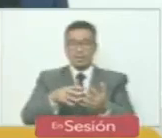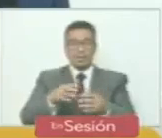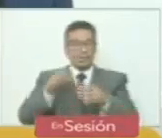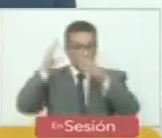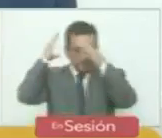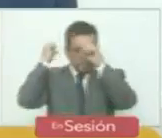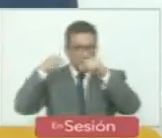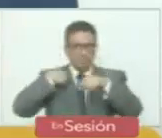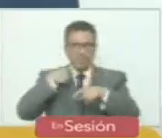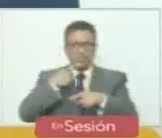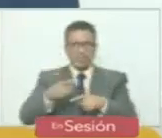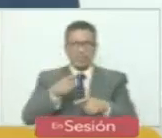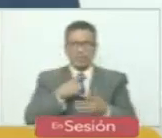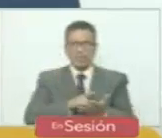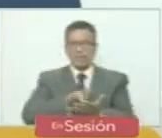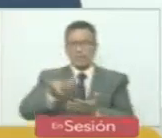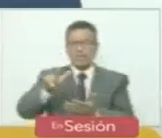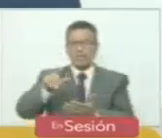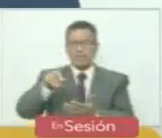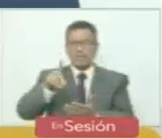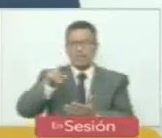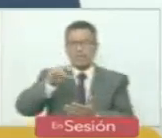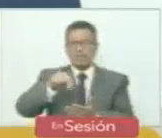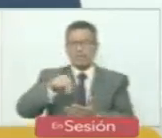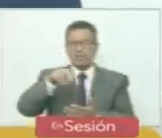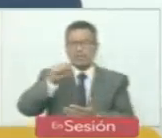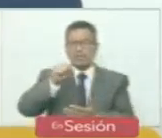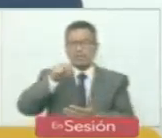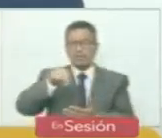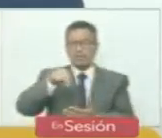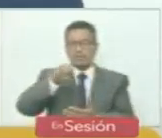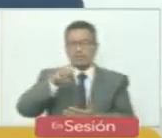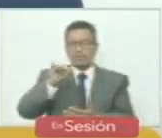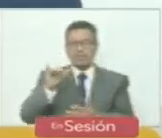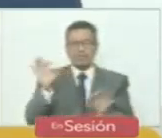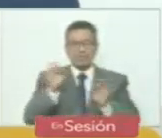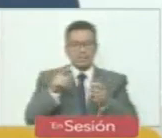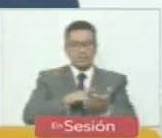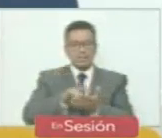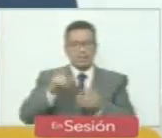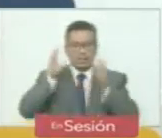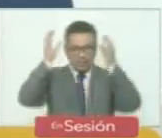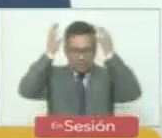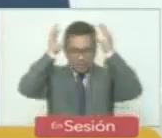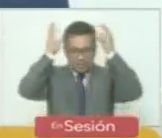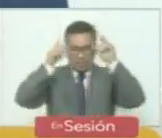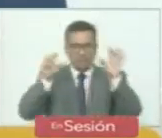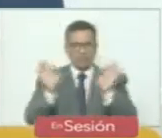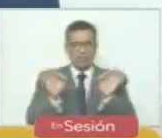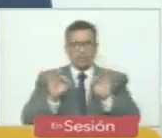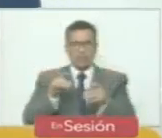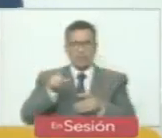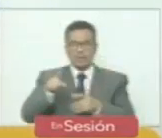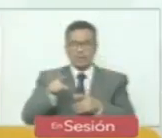a pedir visa para ir a Disney. No, nadie la vio saliendo con las orejitas de Mickey Mouse de esa